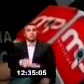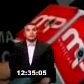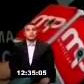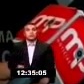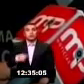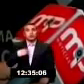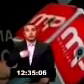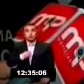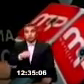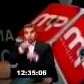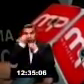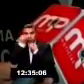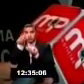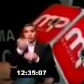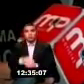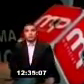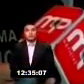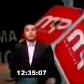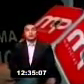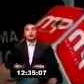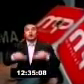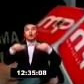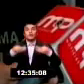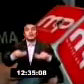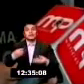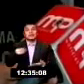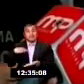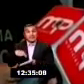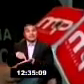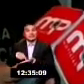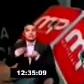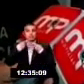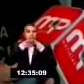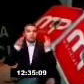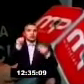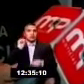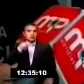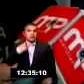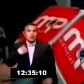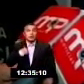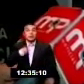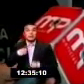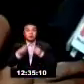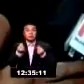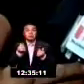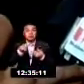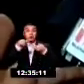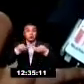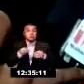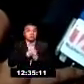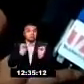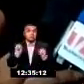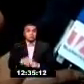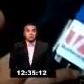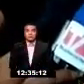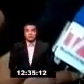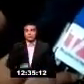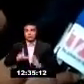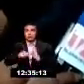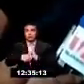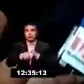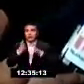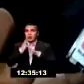yo les estoy manifestando son comunicaciones oficiales que tenemos directamente con nuestro par de la policía peruana. Posteriormente ya